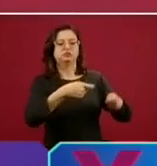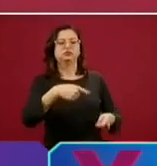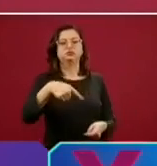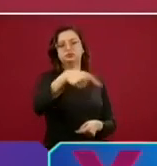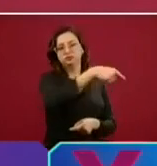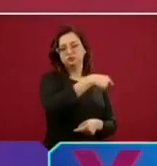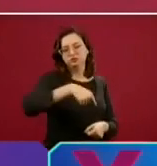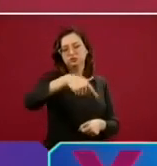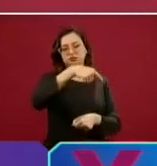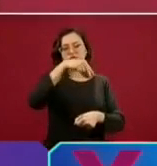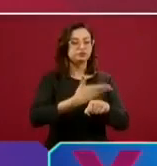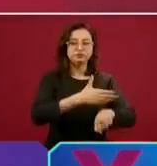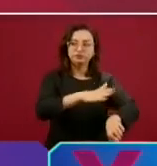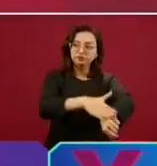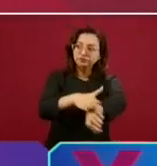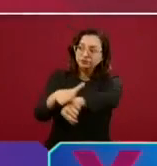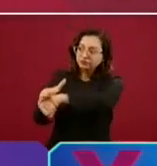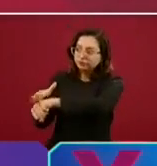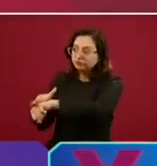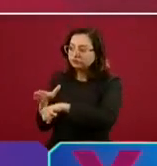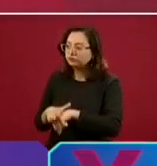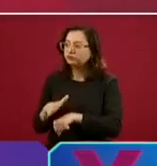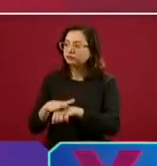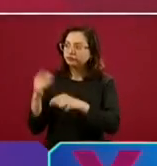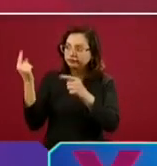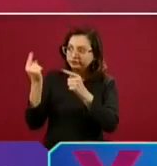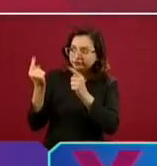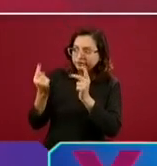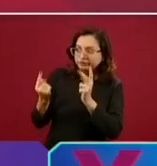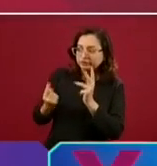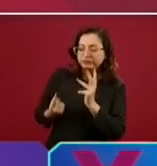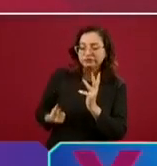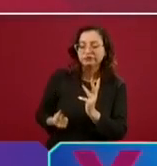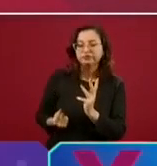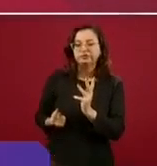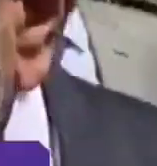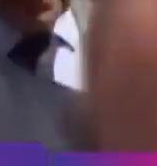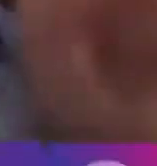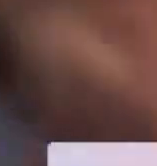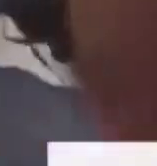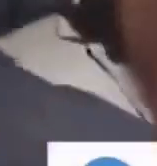se anunciará el plan de desarrollo energético junto con la iniciativa privada.